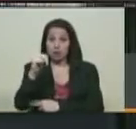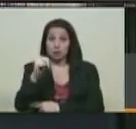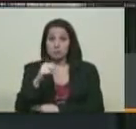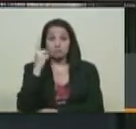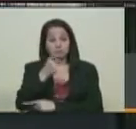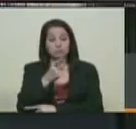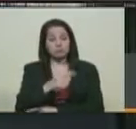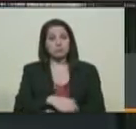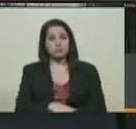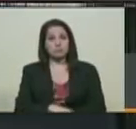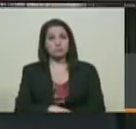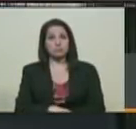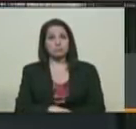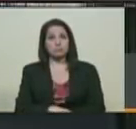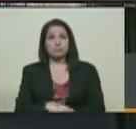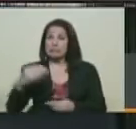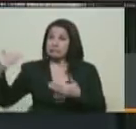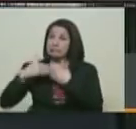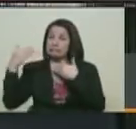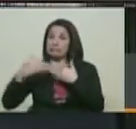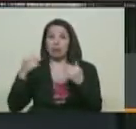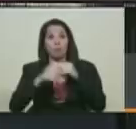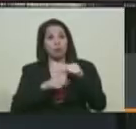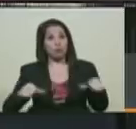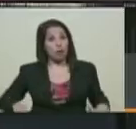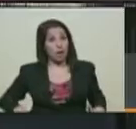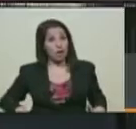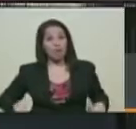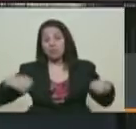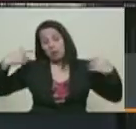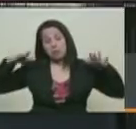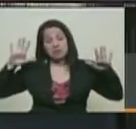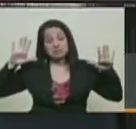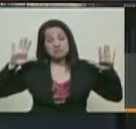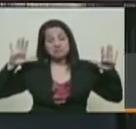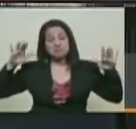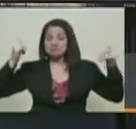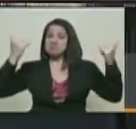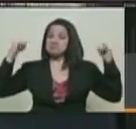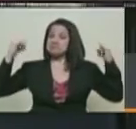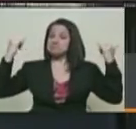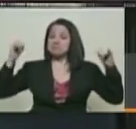nacional. Nos sabotearon en Portugal. Está bien, celebren su victoria.